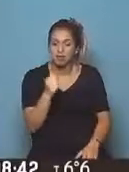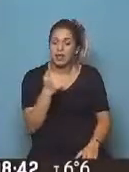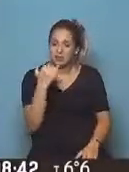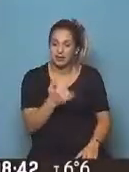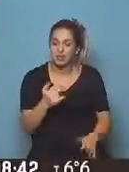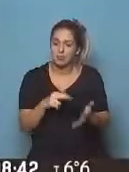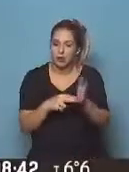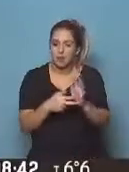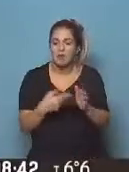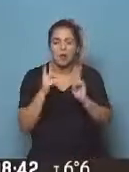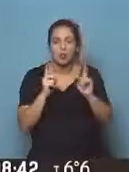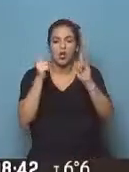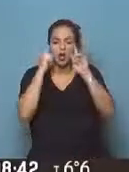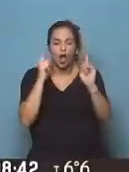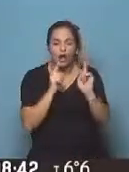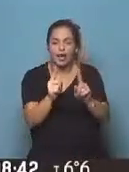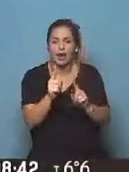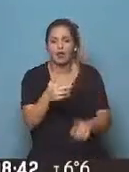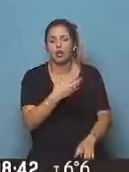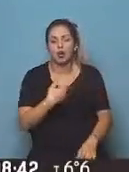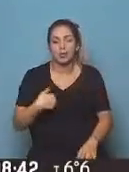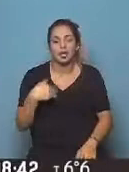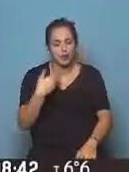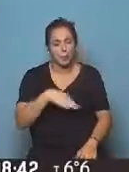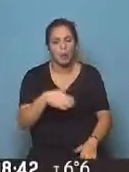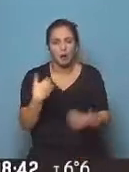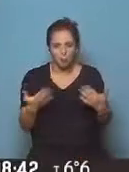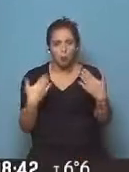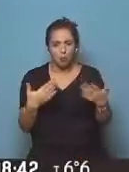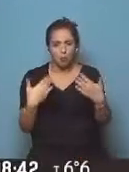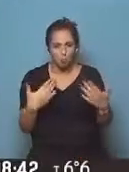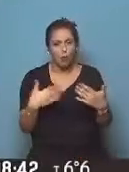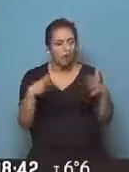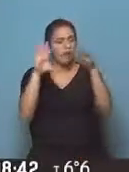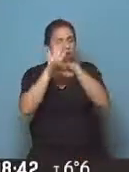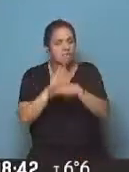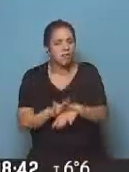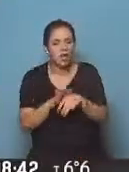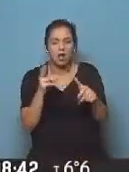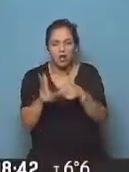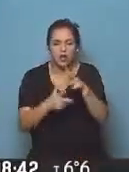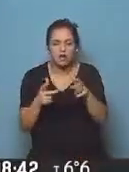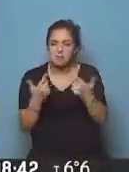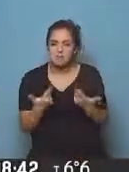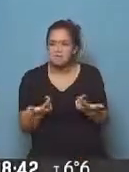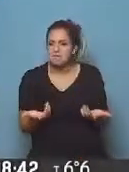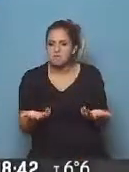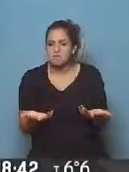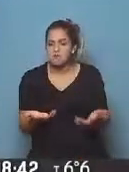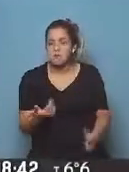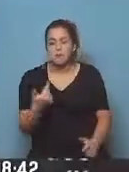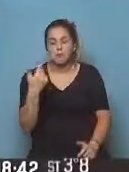nadie le cree demasiado al gobierno que va a poder llevar adelante el ajuste que está prometiendo porque entre otras cosas